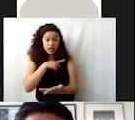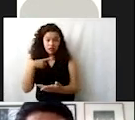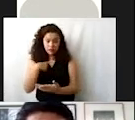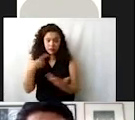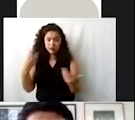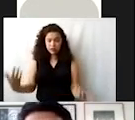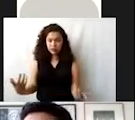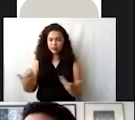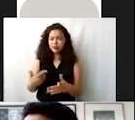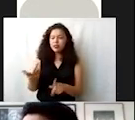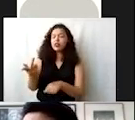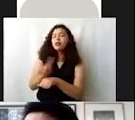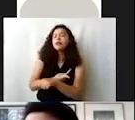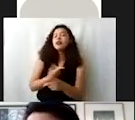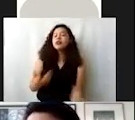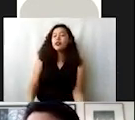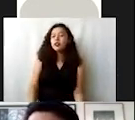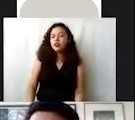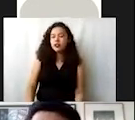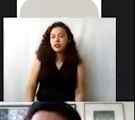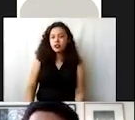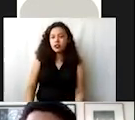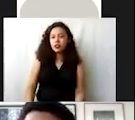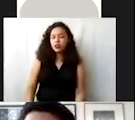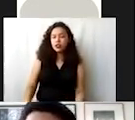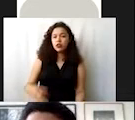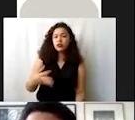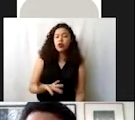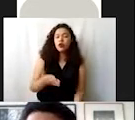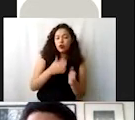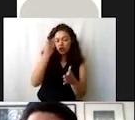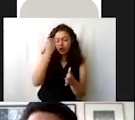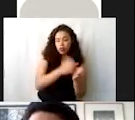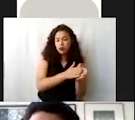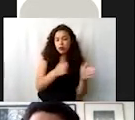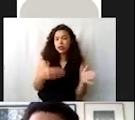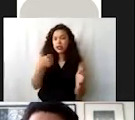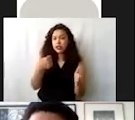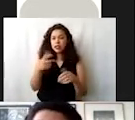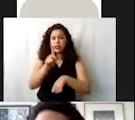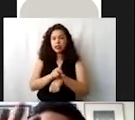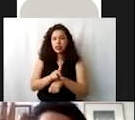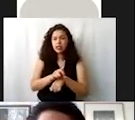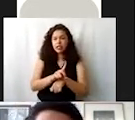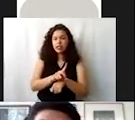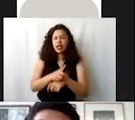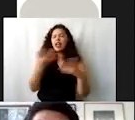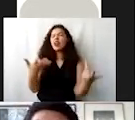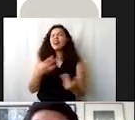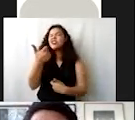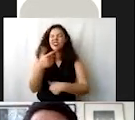me dicen que tenía un plazo de 6 días o de 15, vamos a pensar de 6